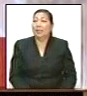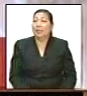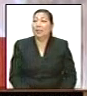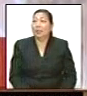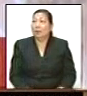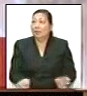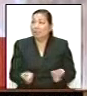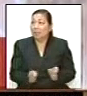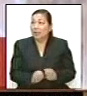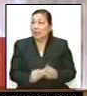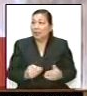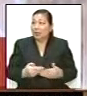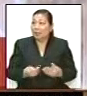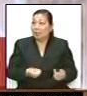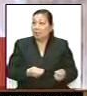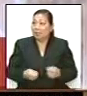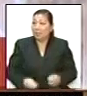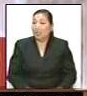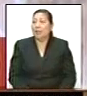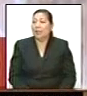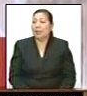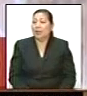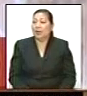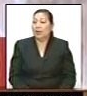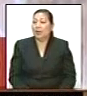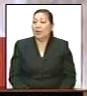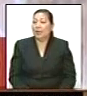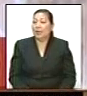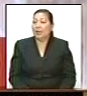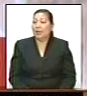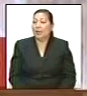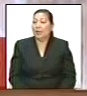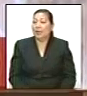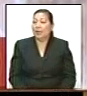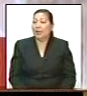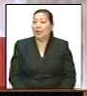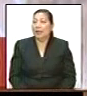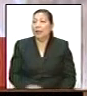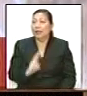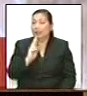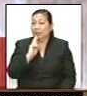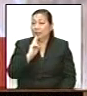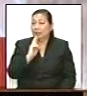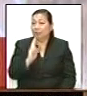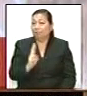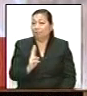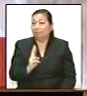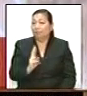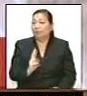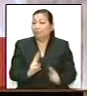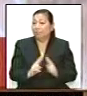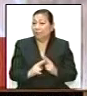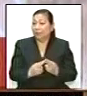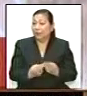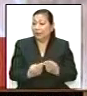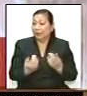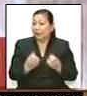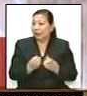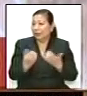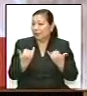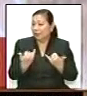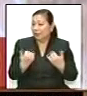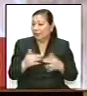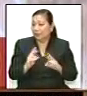dar un giro en el manejo de la cooperación sino porque el resultado de las reuniones de ayer hoy ya